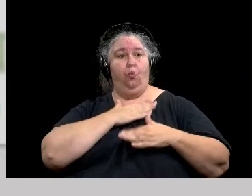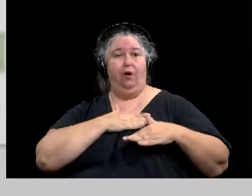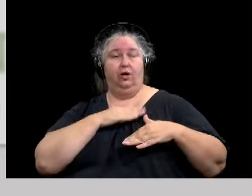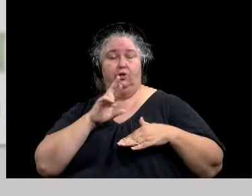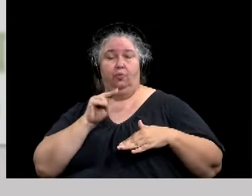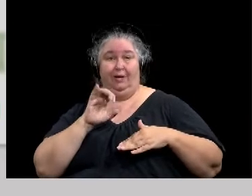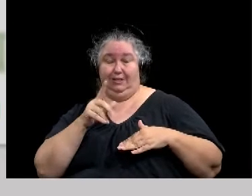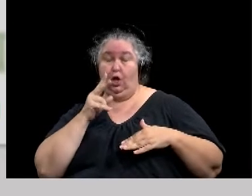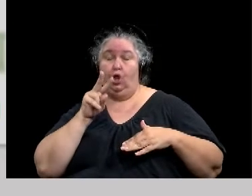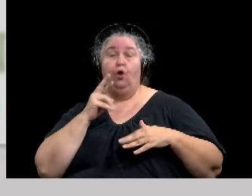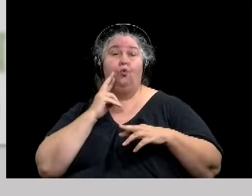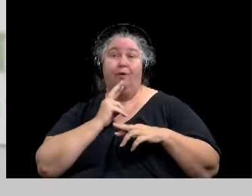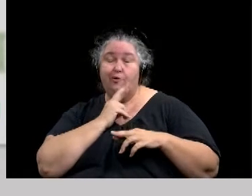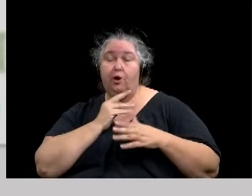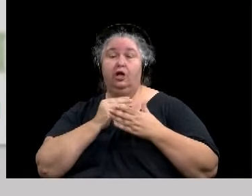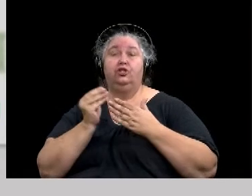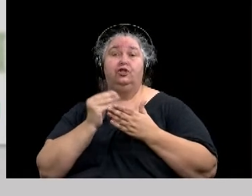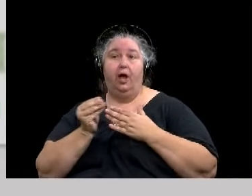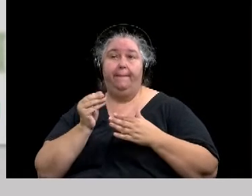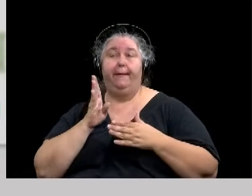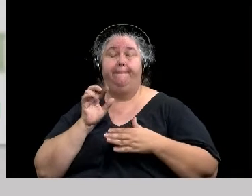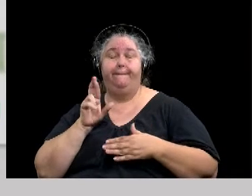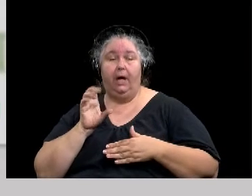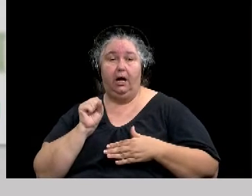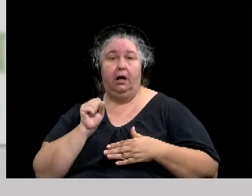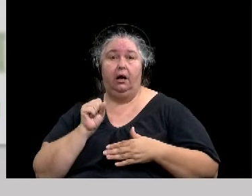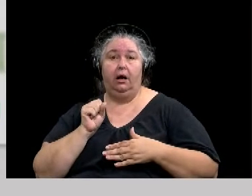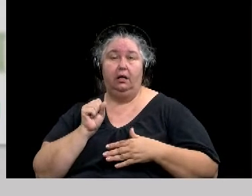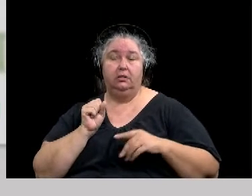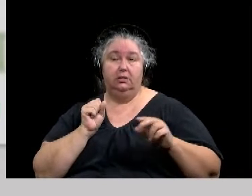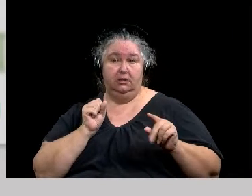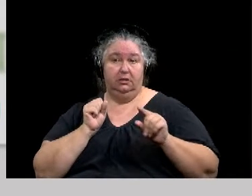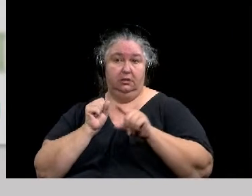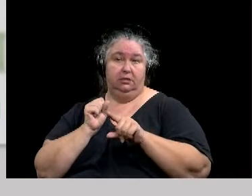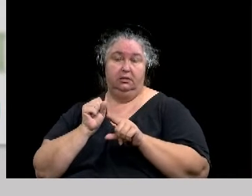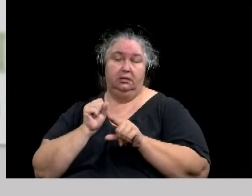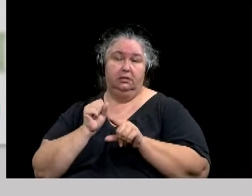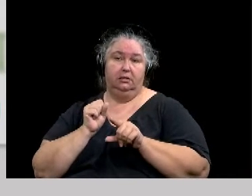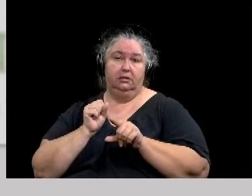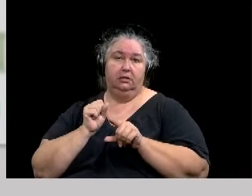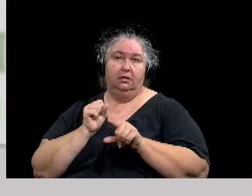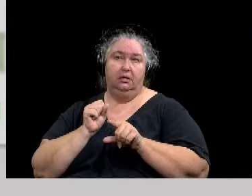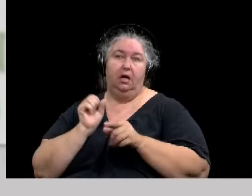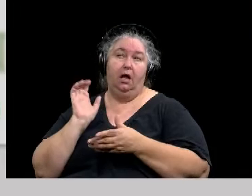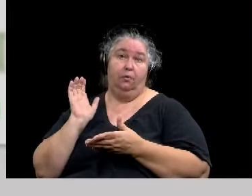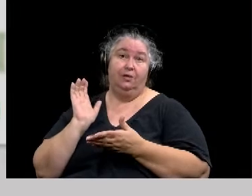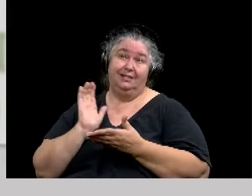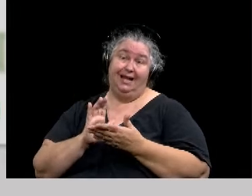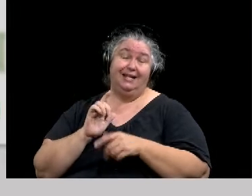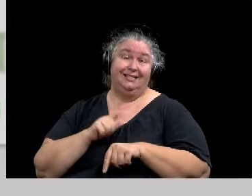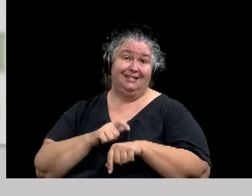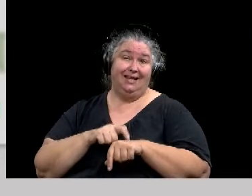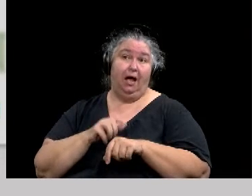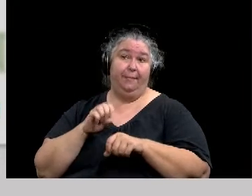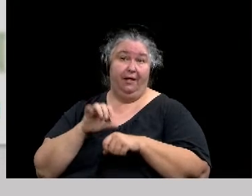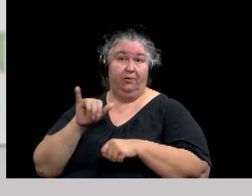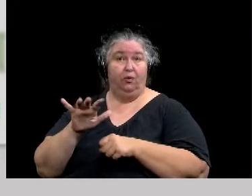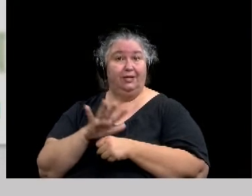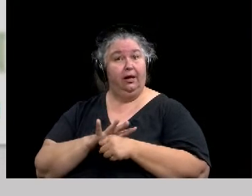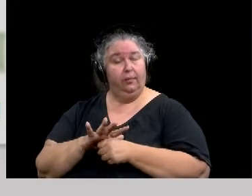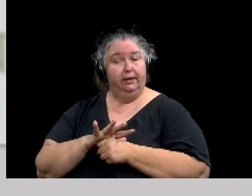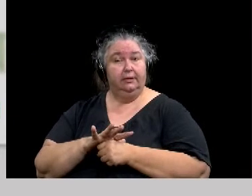recreación en los bares en ir de compras éramos